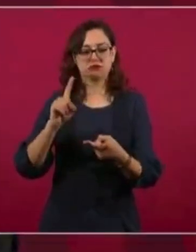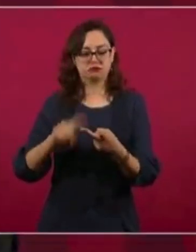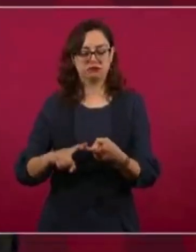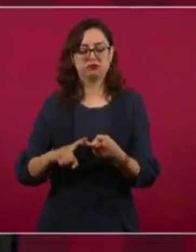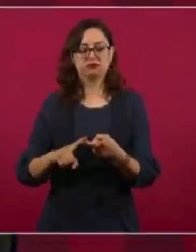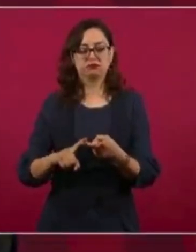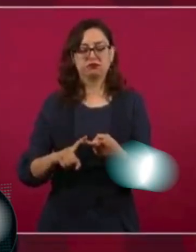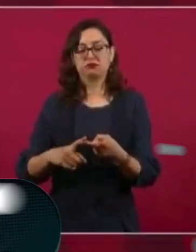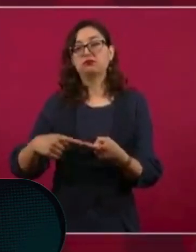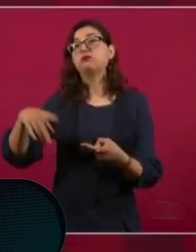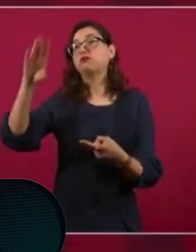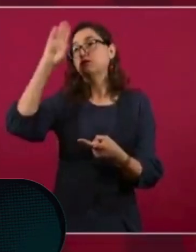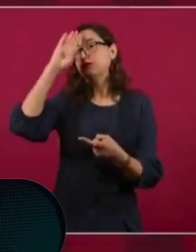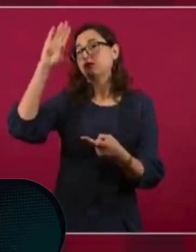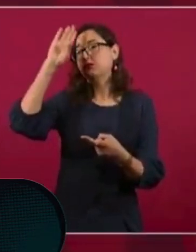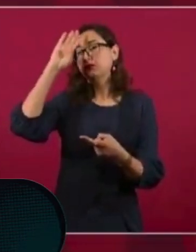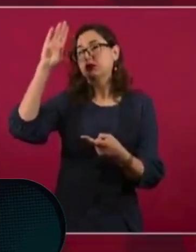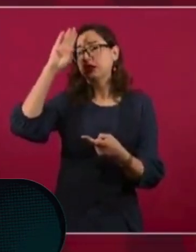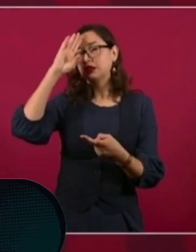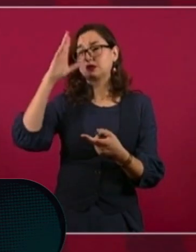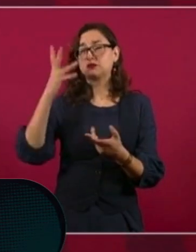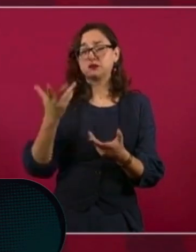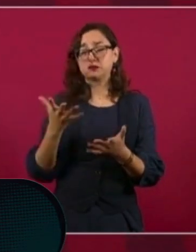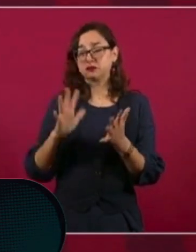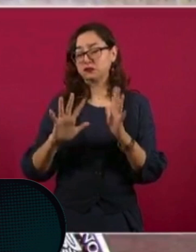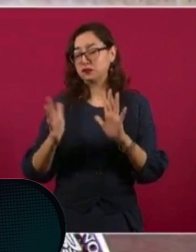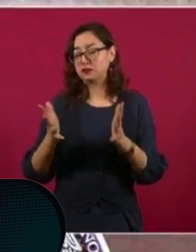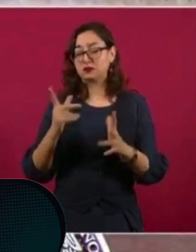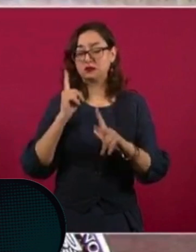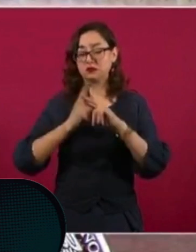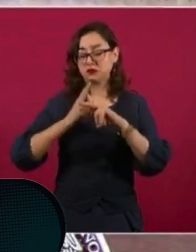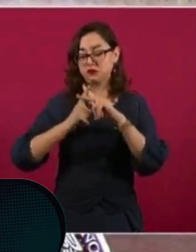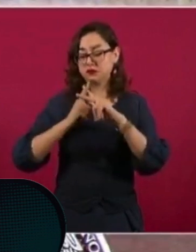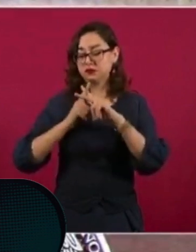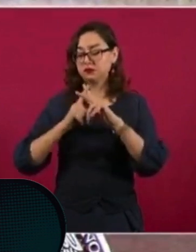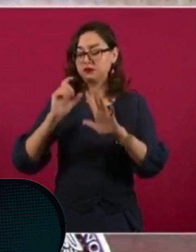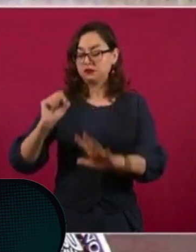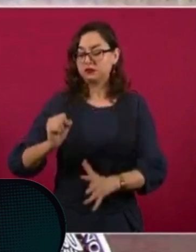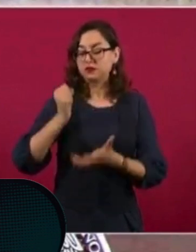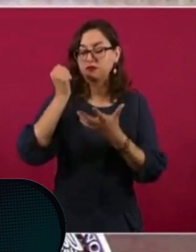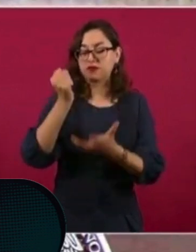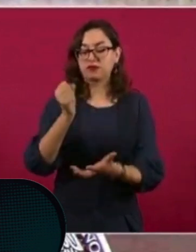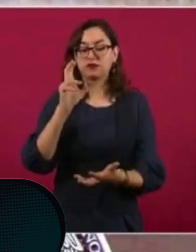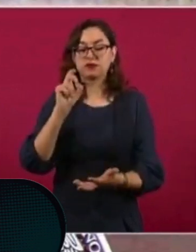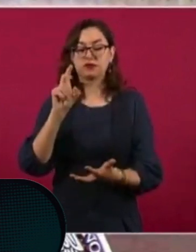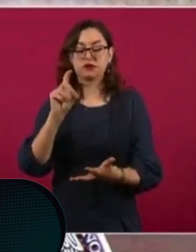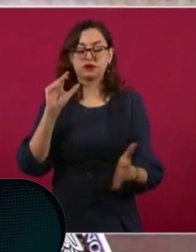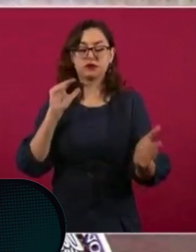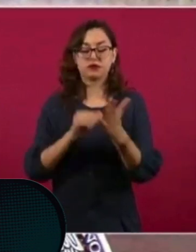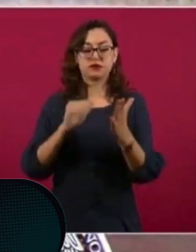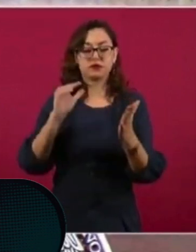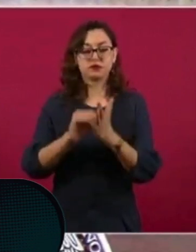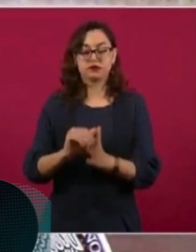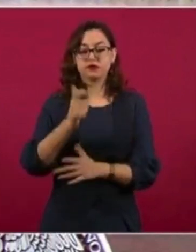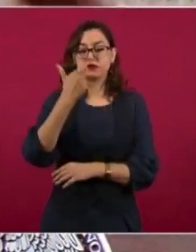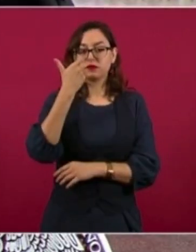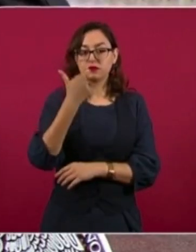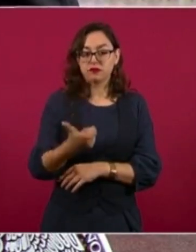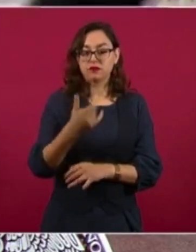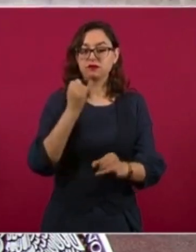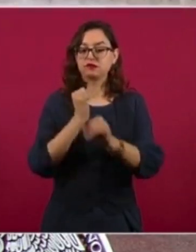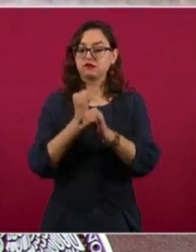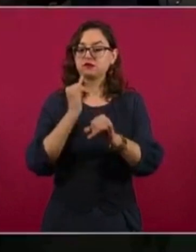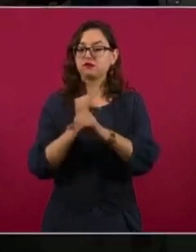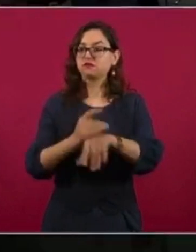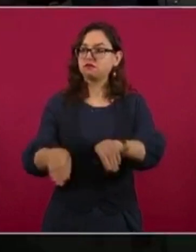Estamos pensando en una inversión de alrededor de 30 mil millones de pesos para